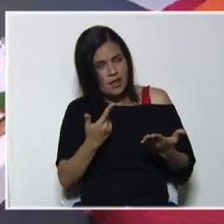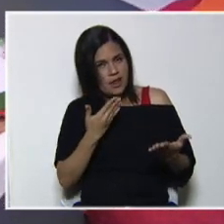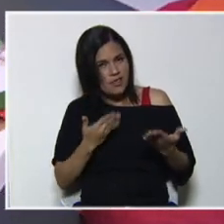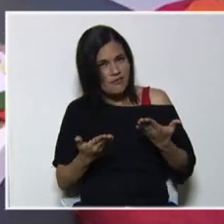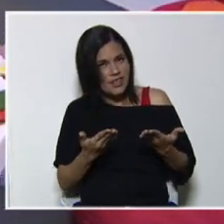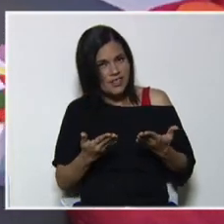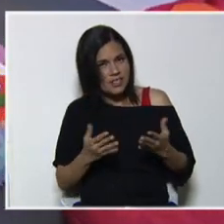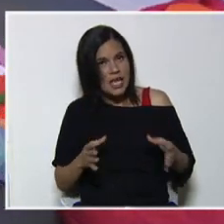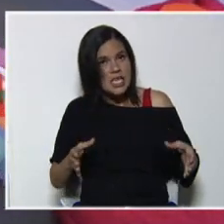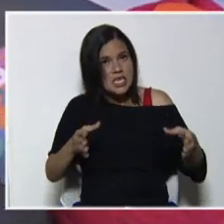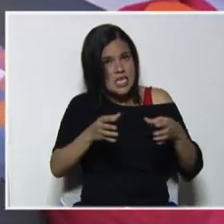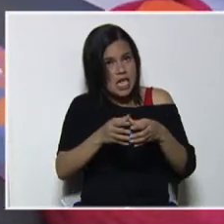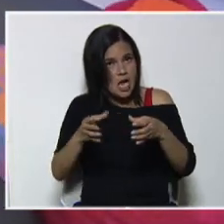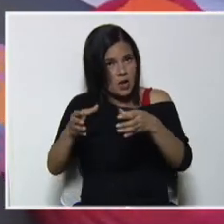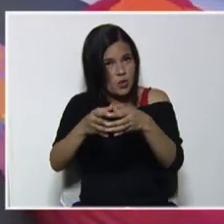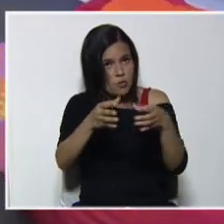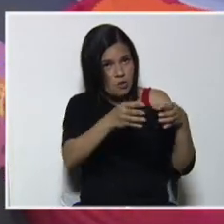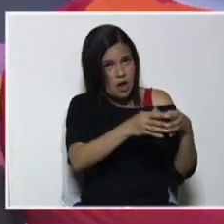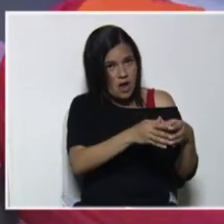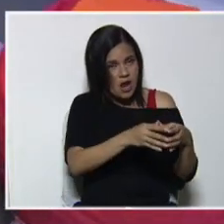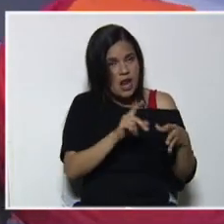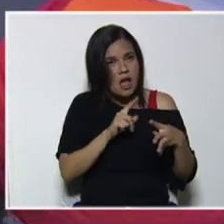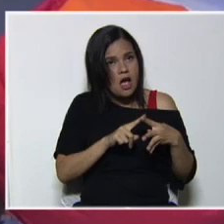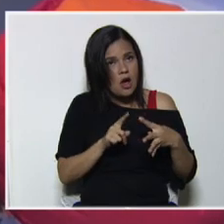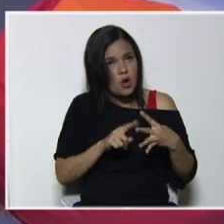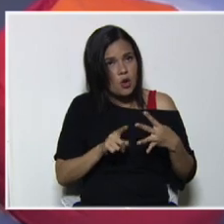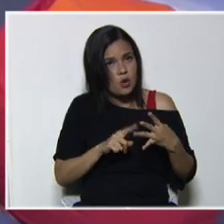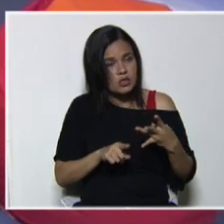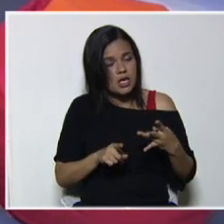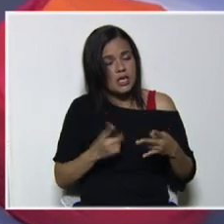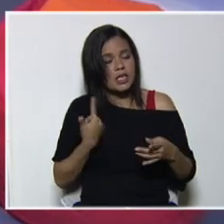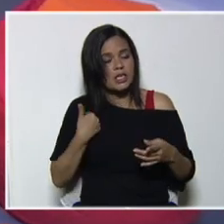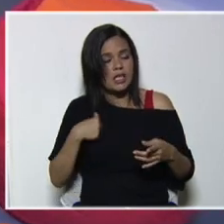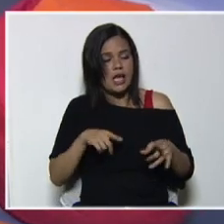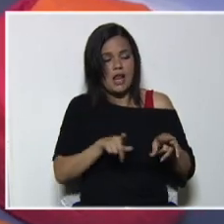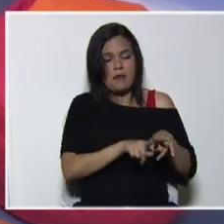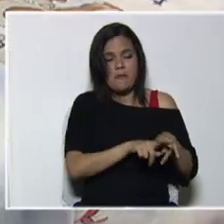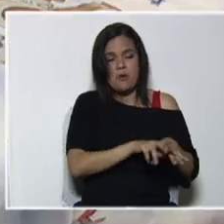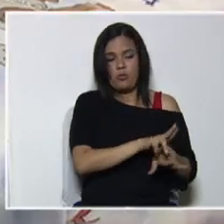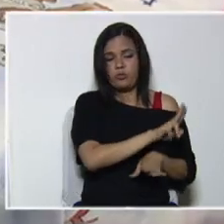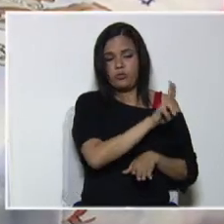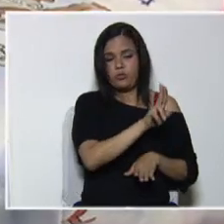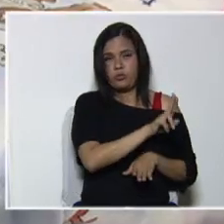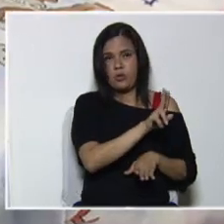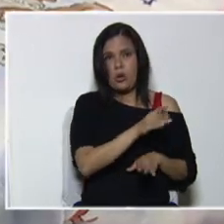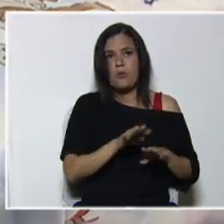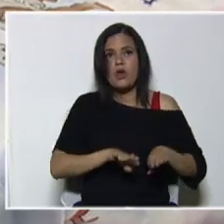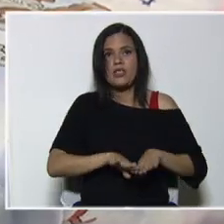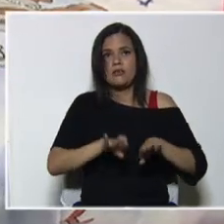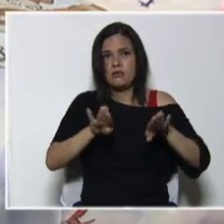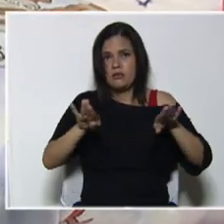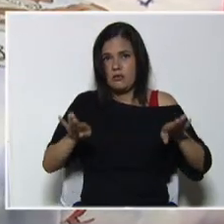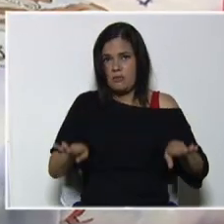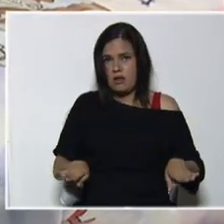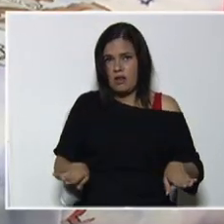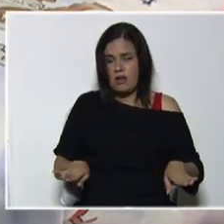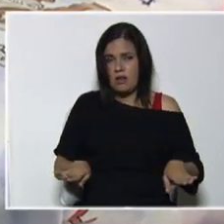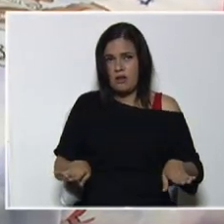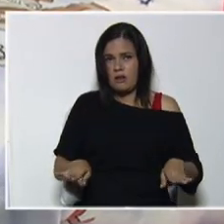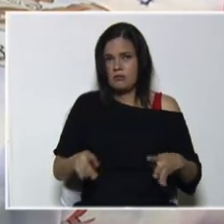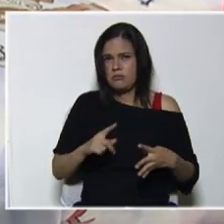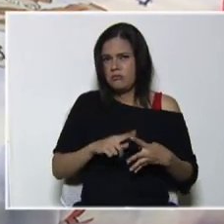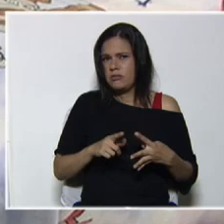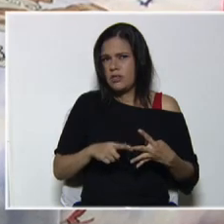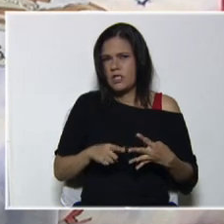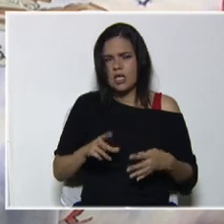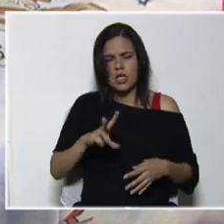agrupar los objetos que tengan una utilidad y puede separar un objeto que